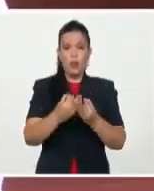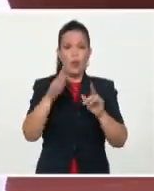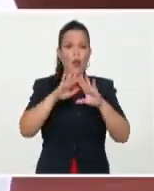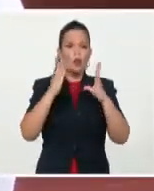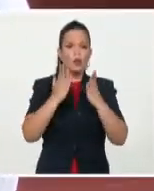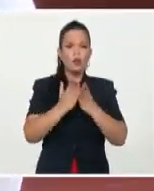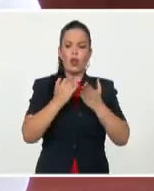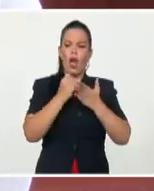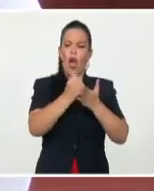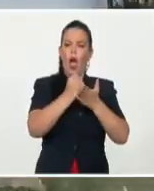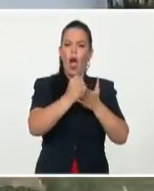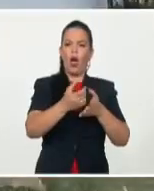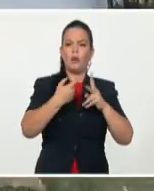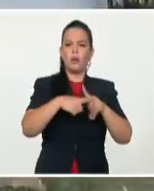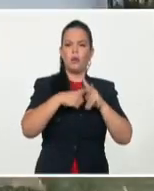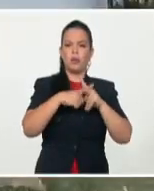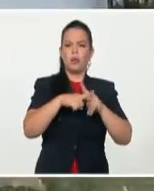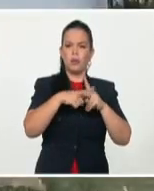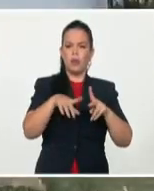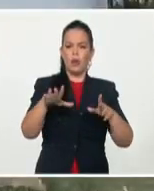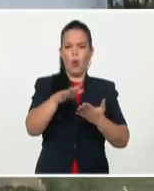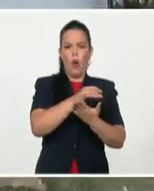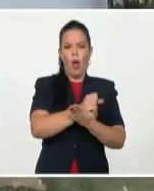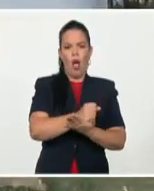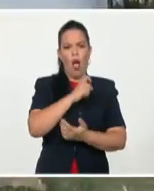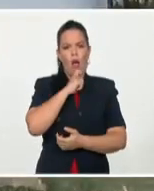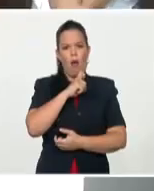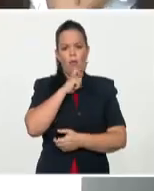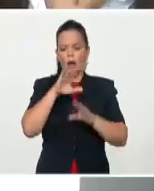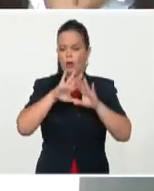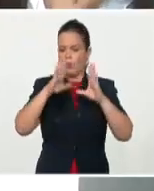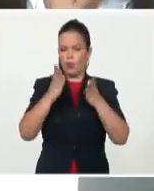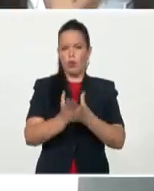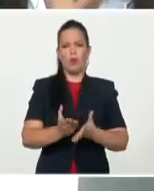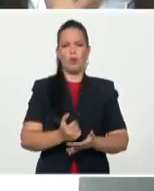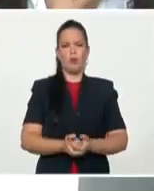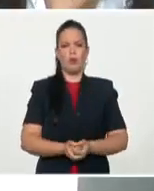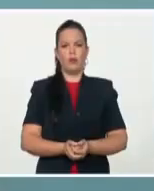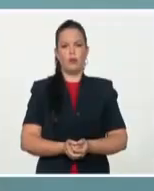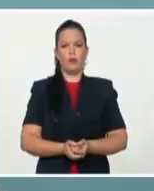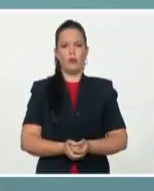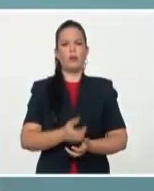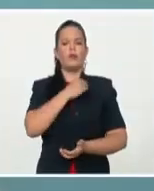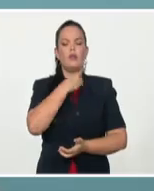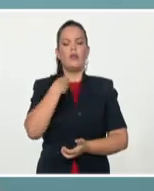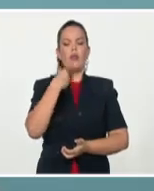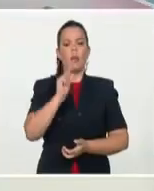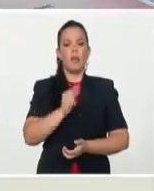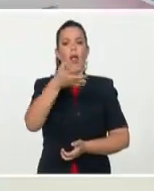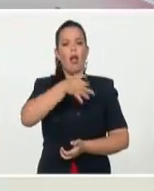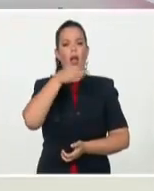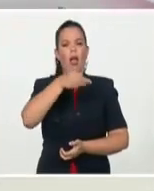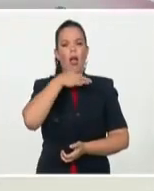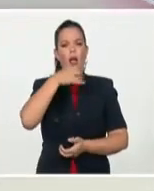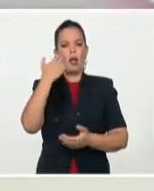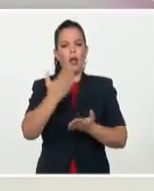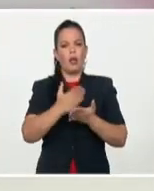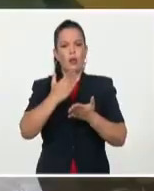con la reparación completa del baño. Mientras, en el consultorio 24, el médico de la familia explica a los estudiantes los pormenores del proceso de